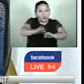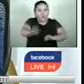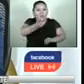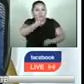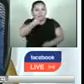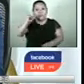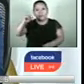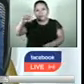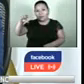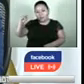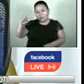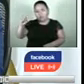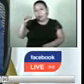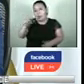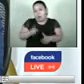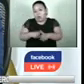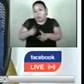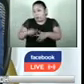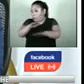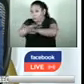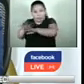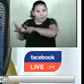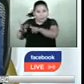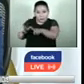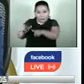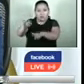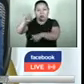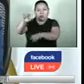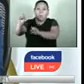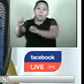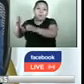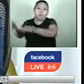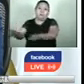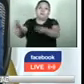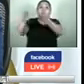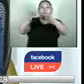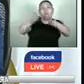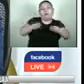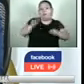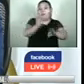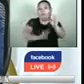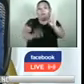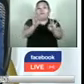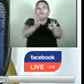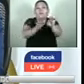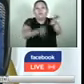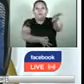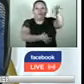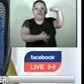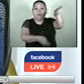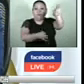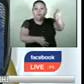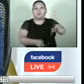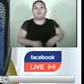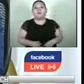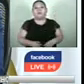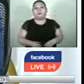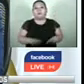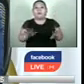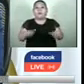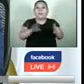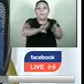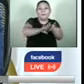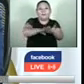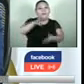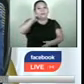Seguro Social, en el momento que la presente podrá presentar su solicitud perfectamente de subsidio